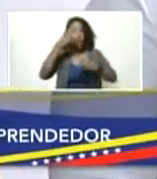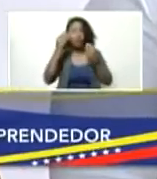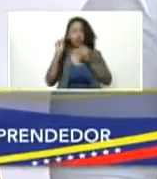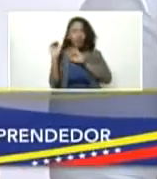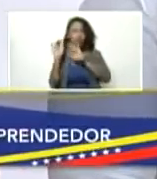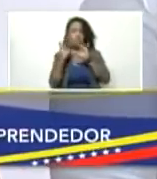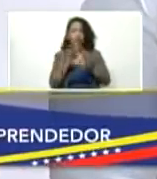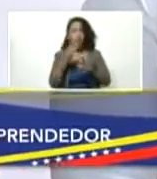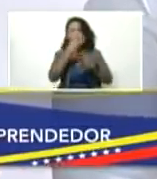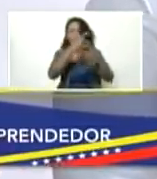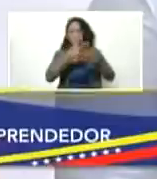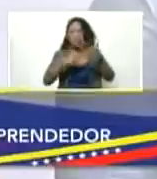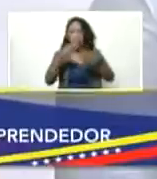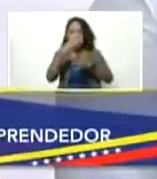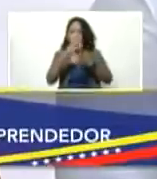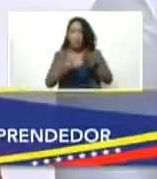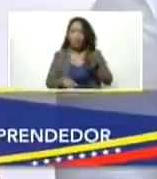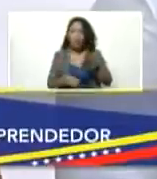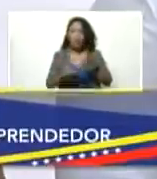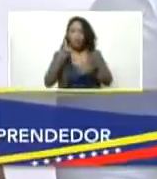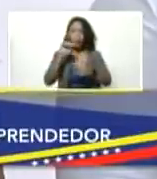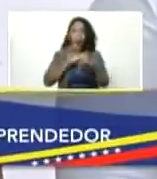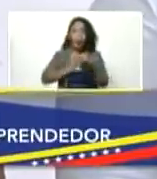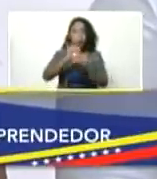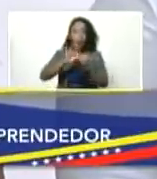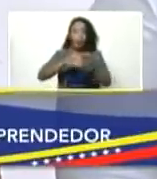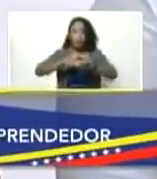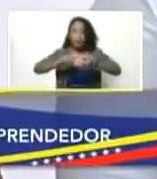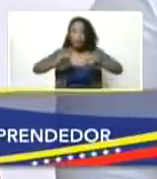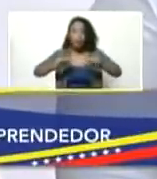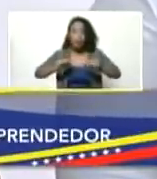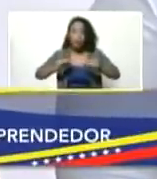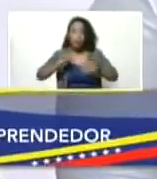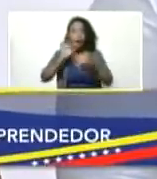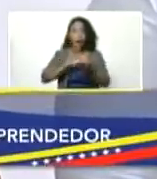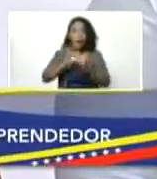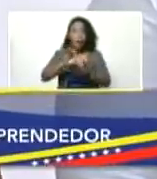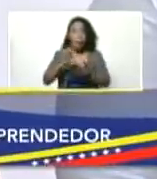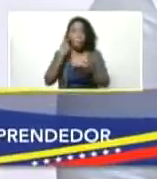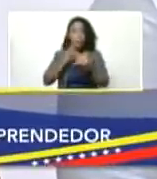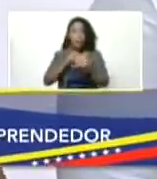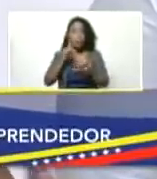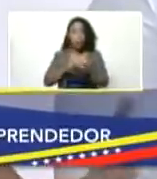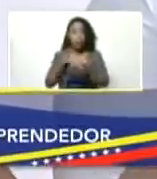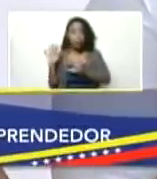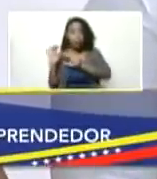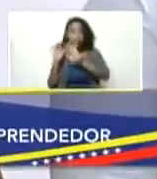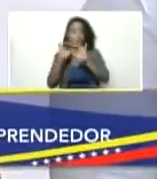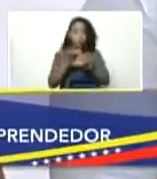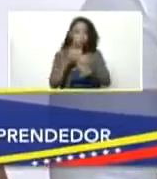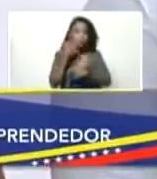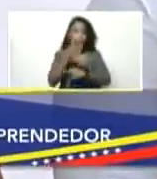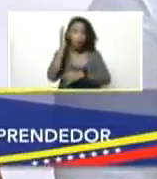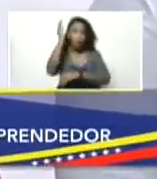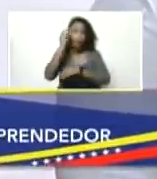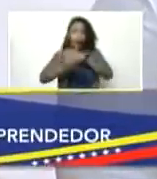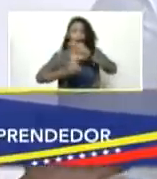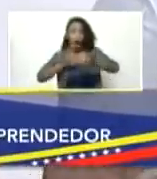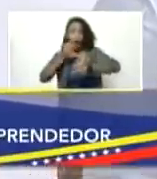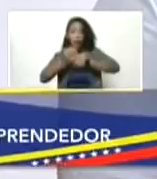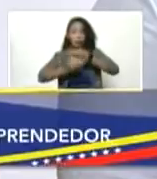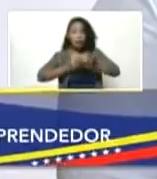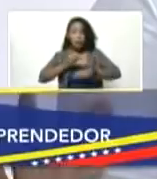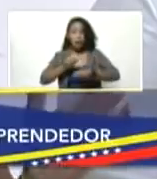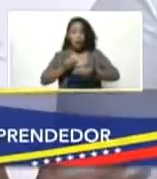muchísimo contenido. Y también tenemos una estrategia territorial, una estrategia presencial, con un abordaje que se está haciendo